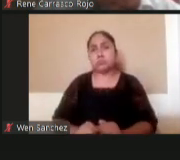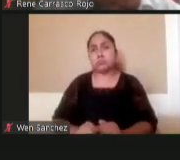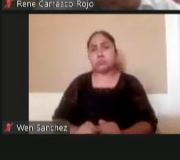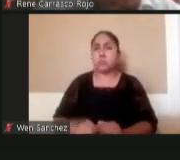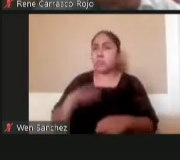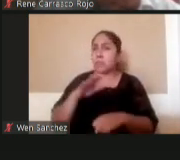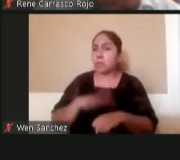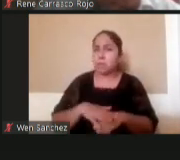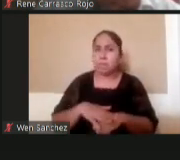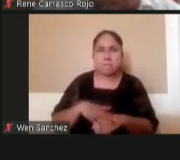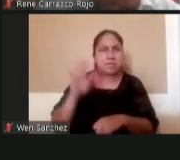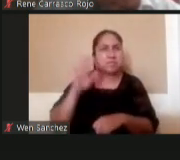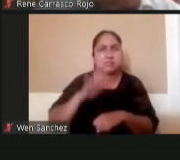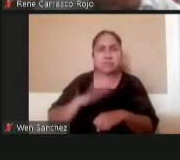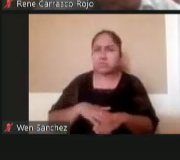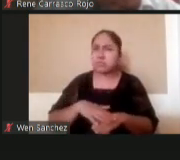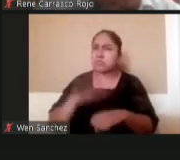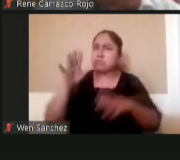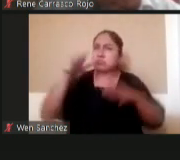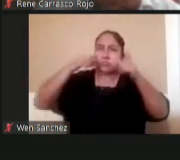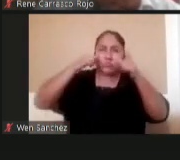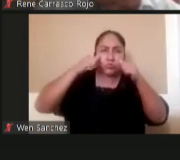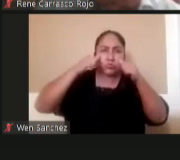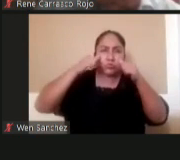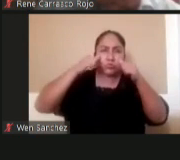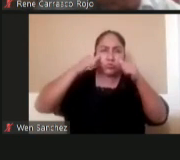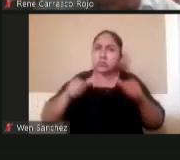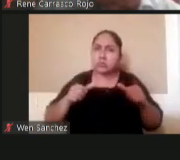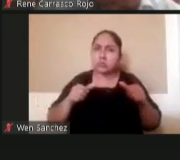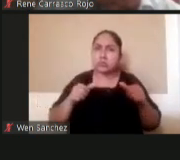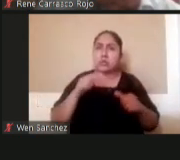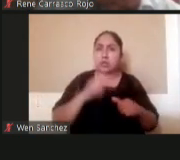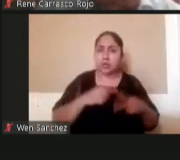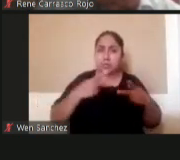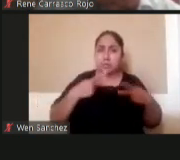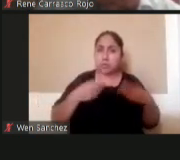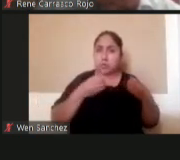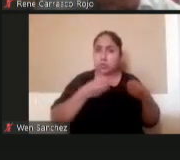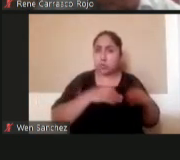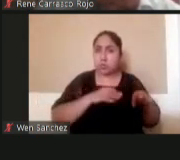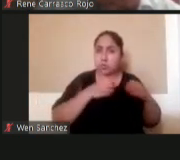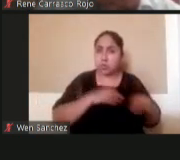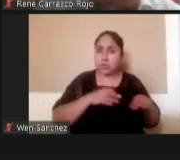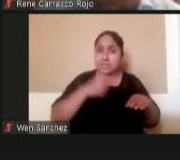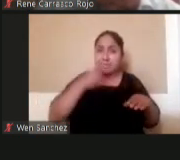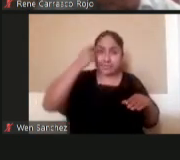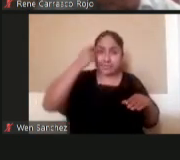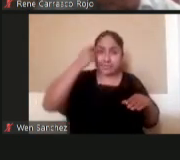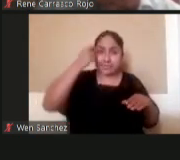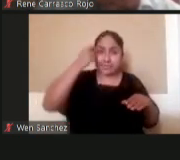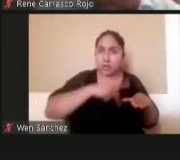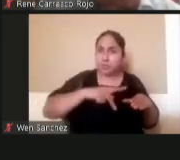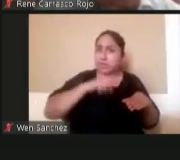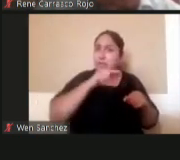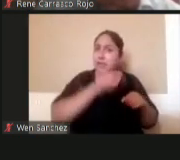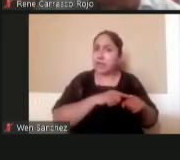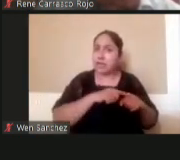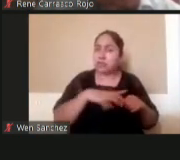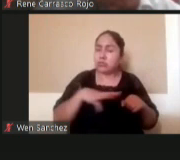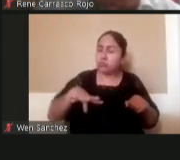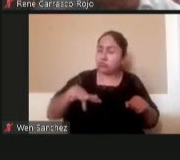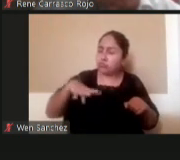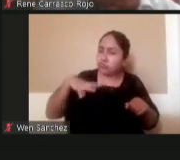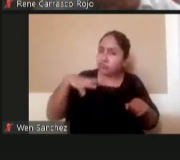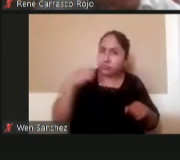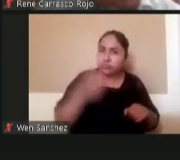esfuerzo del personal de servicios públicos municipales por verificar que cumplan con el contrato, además